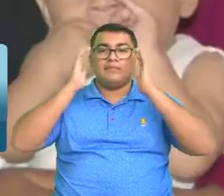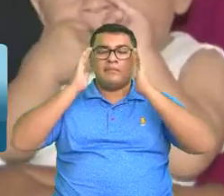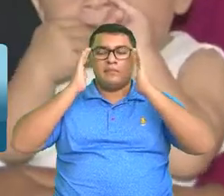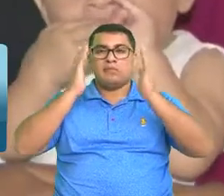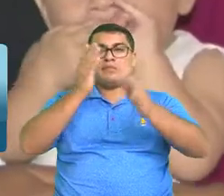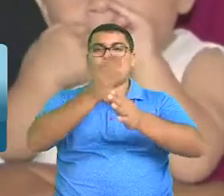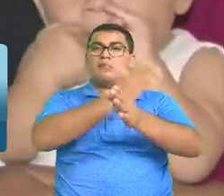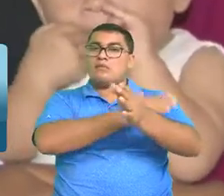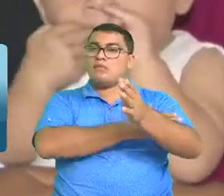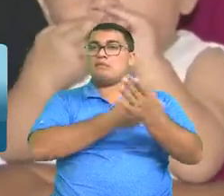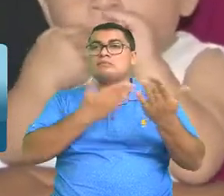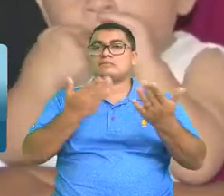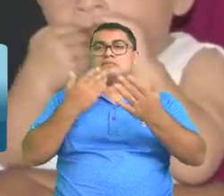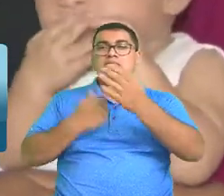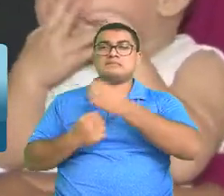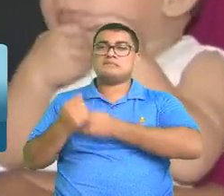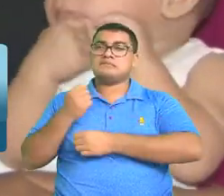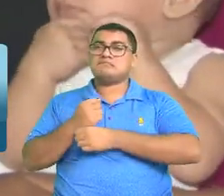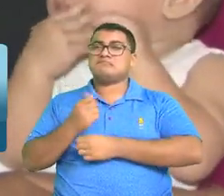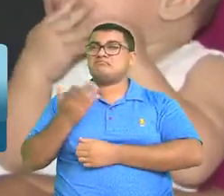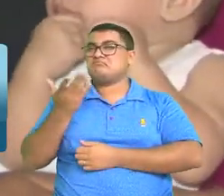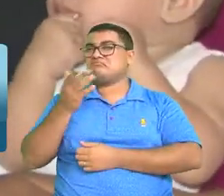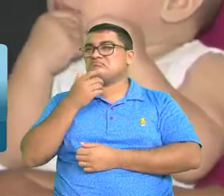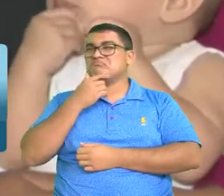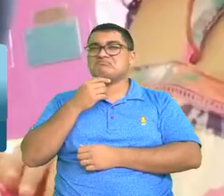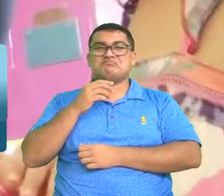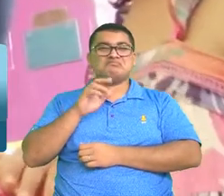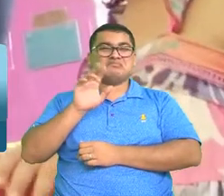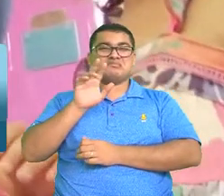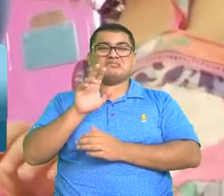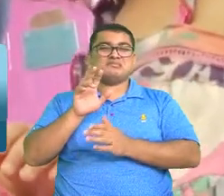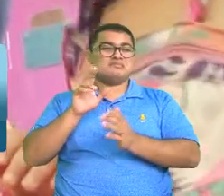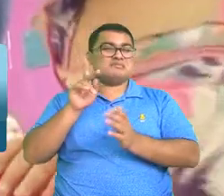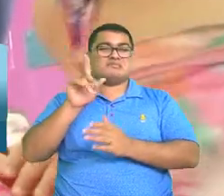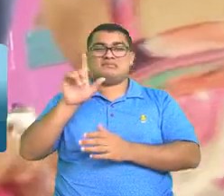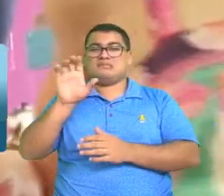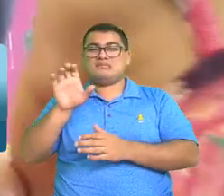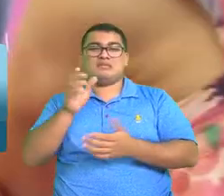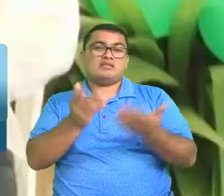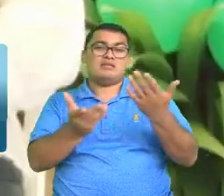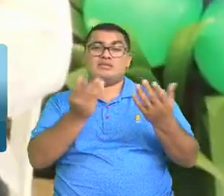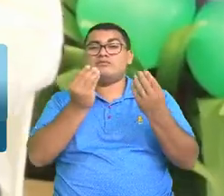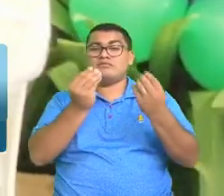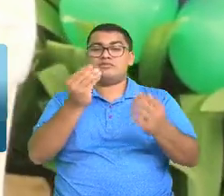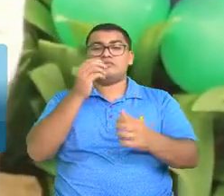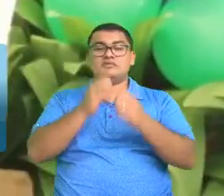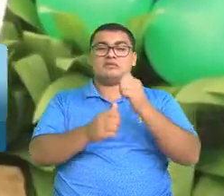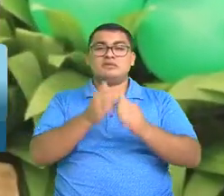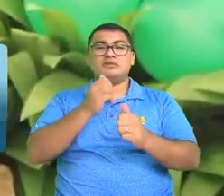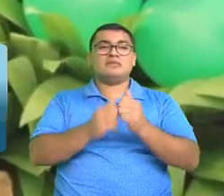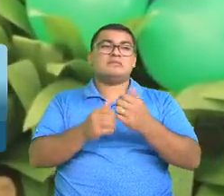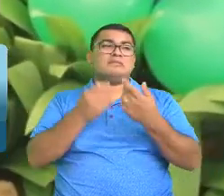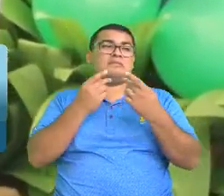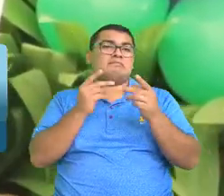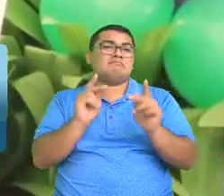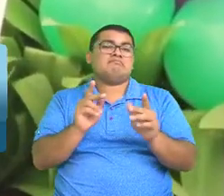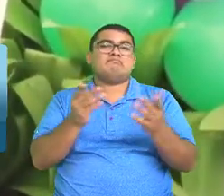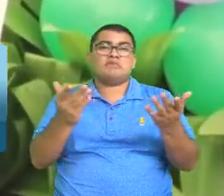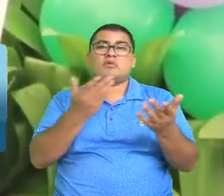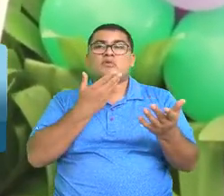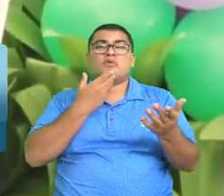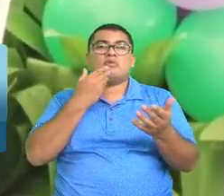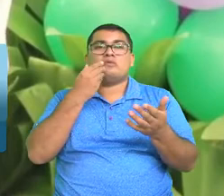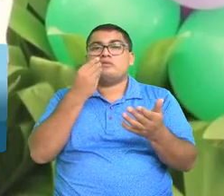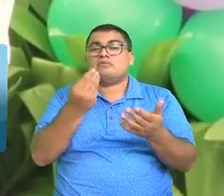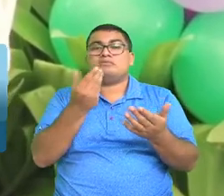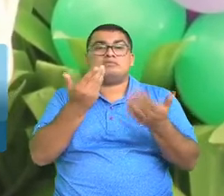época, en los años antes del año, en las épocas neoliberales, tal vez se daba mucho este problema, ¿verdad? Yo soy joven, tal vez